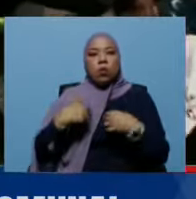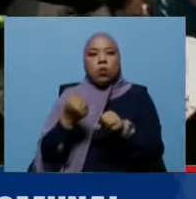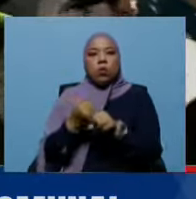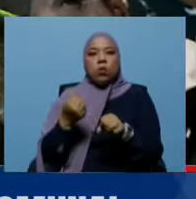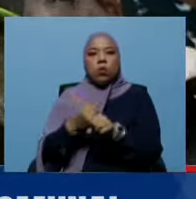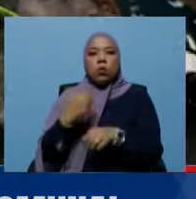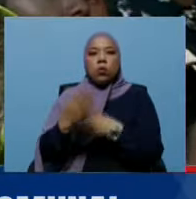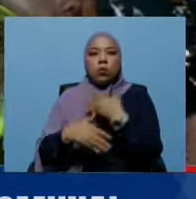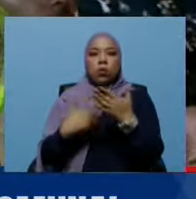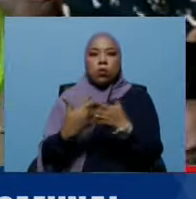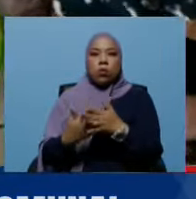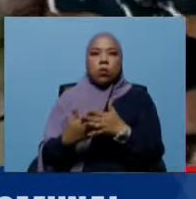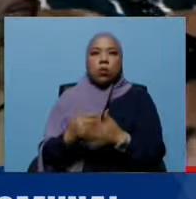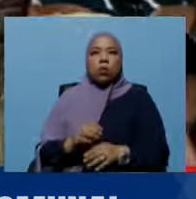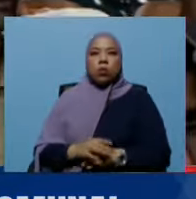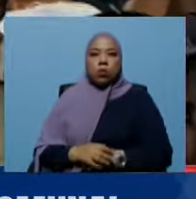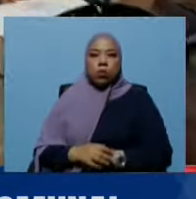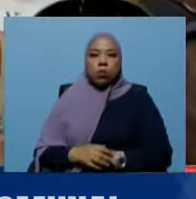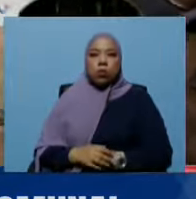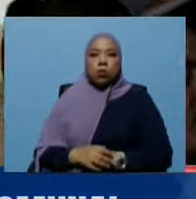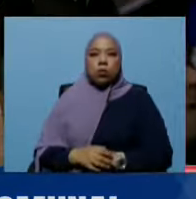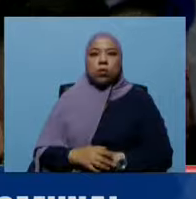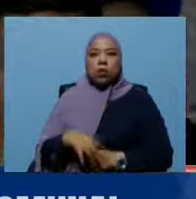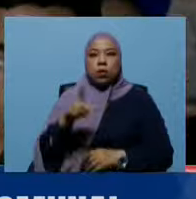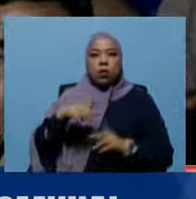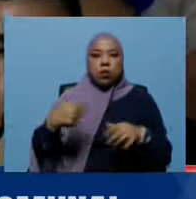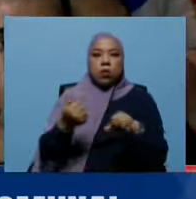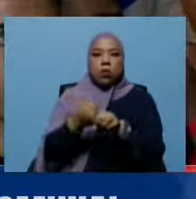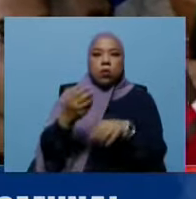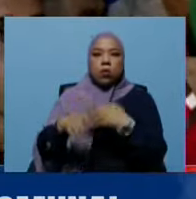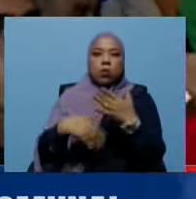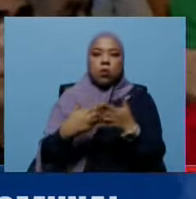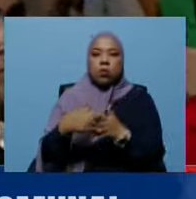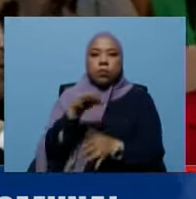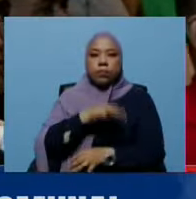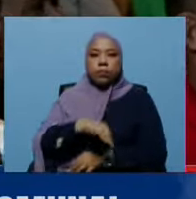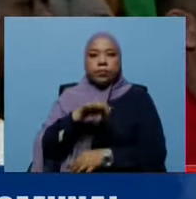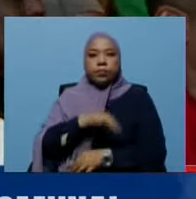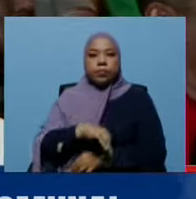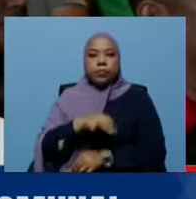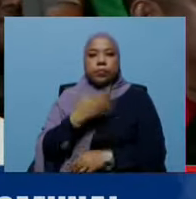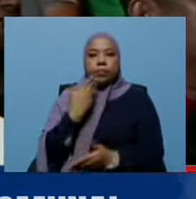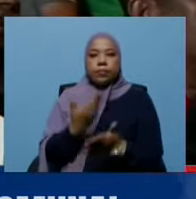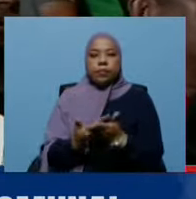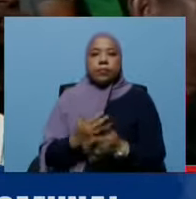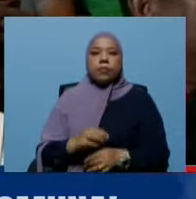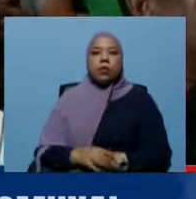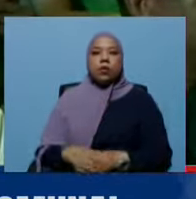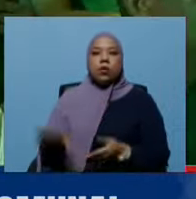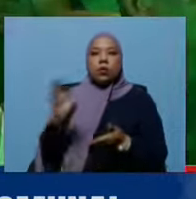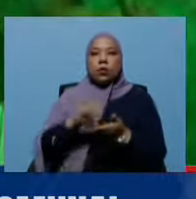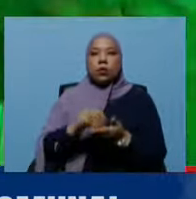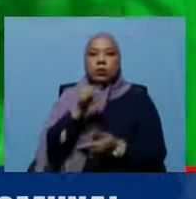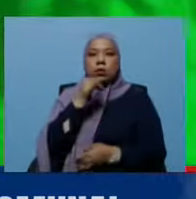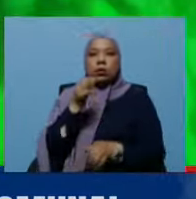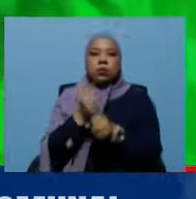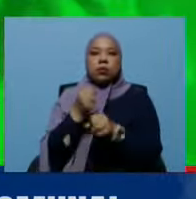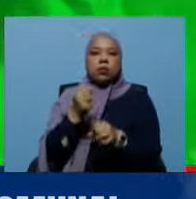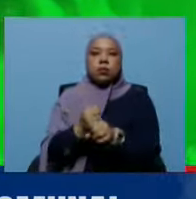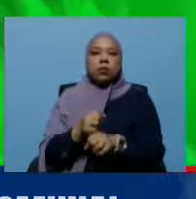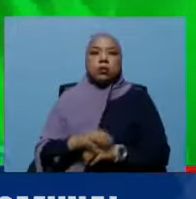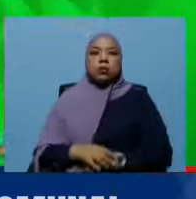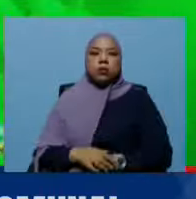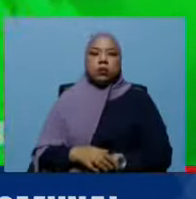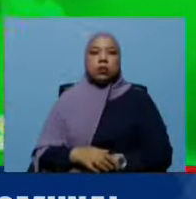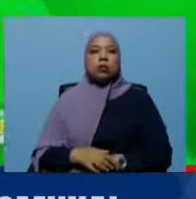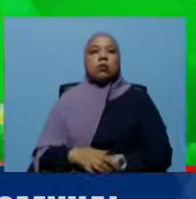sociales, de los ingresos de los trabajadores, de la seguridad social, irla recuperando en la